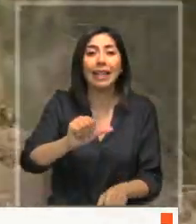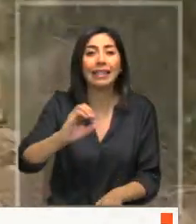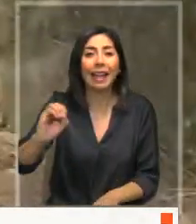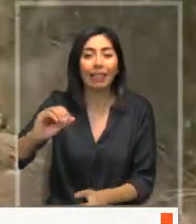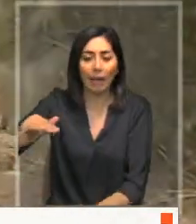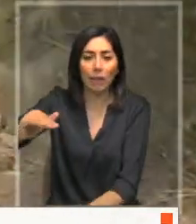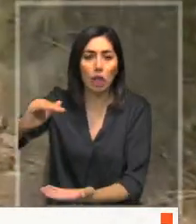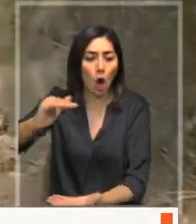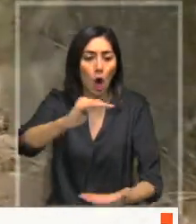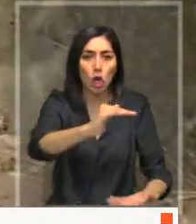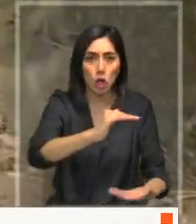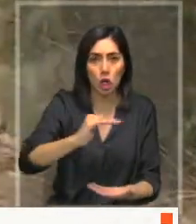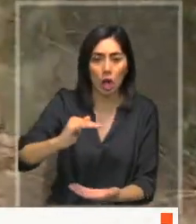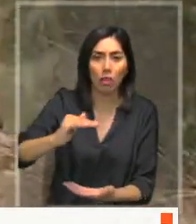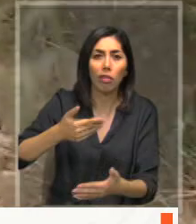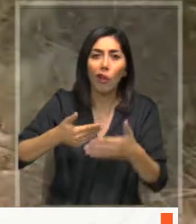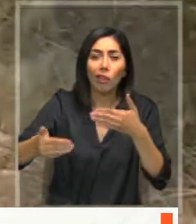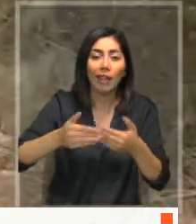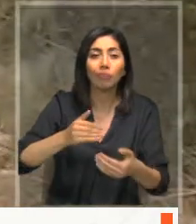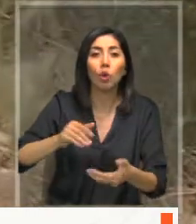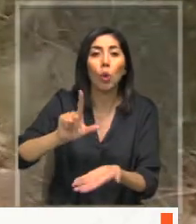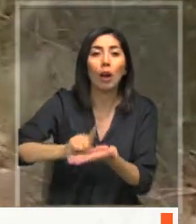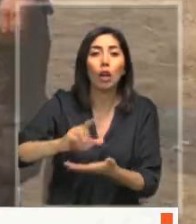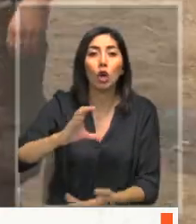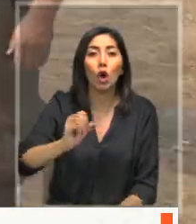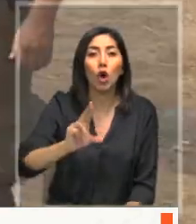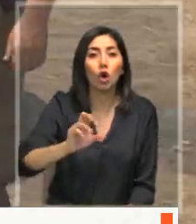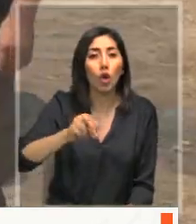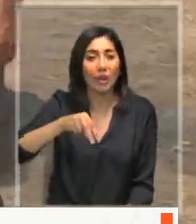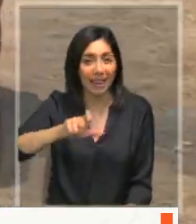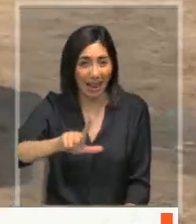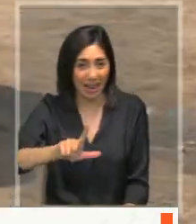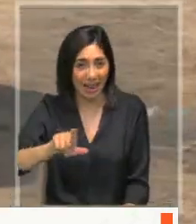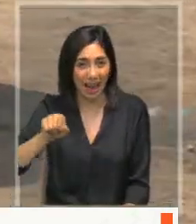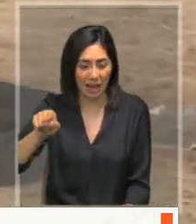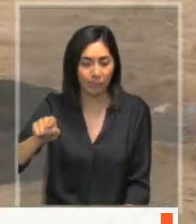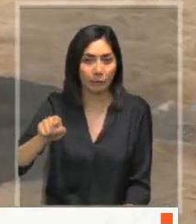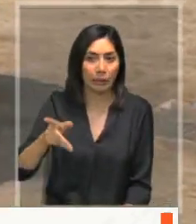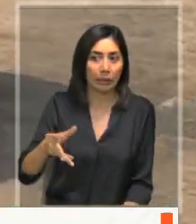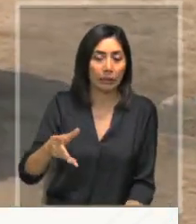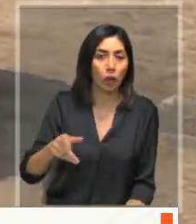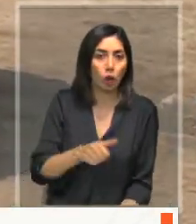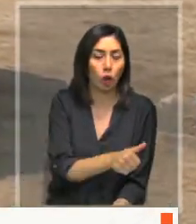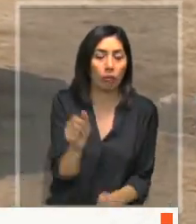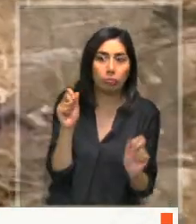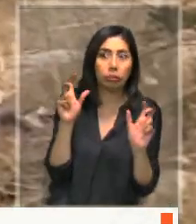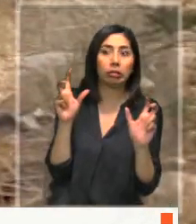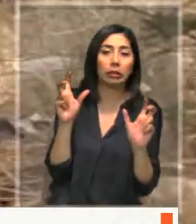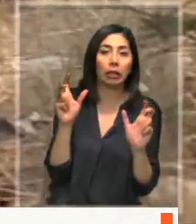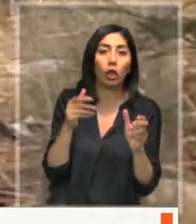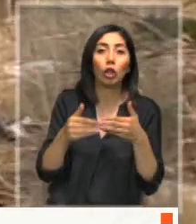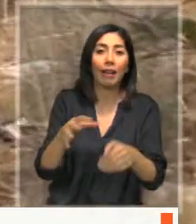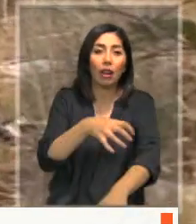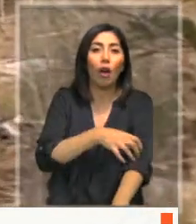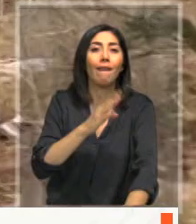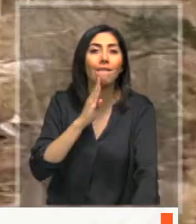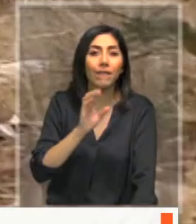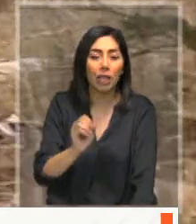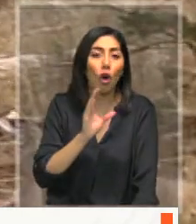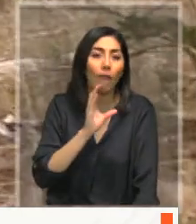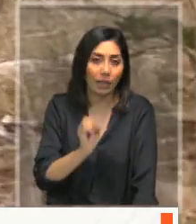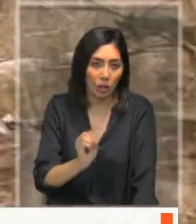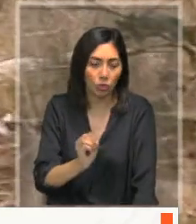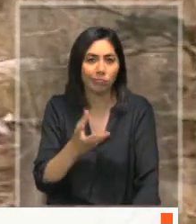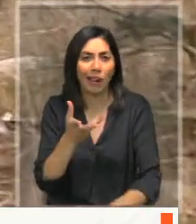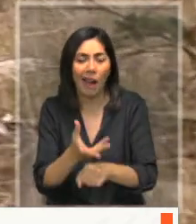en un micro basural en Coronel encendió todas las alertas en el Biobío en medio del combate al fuego y la discusión por